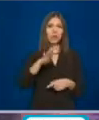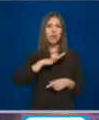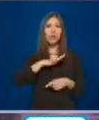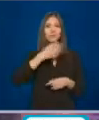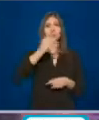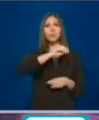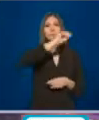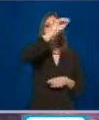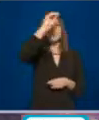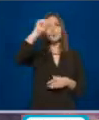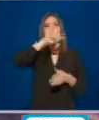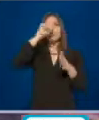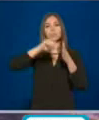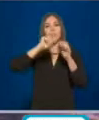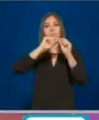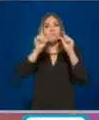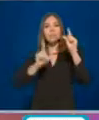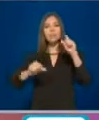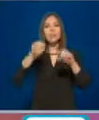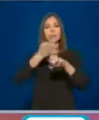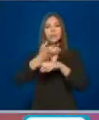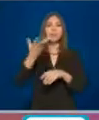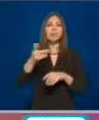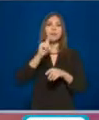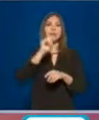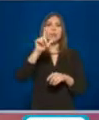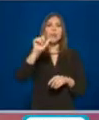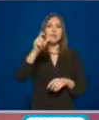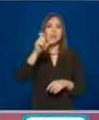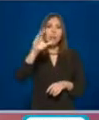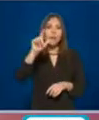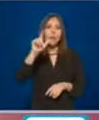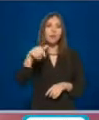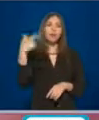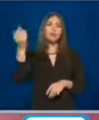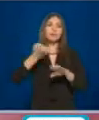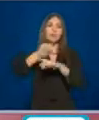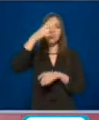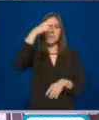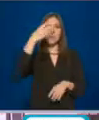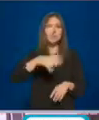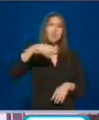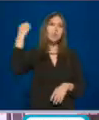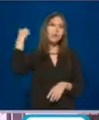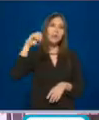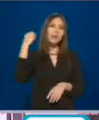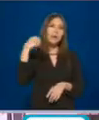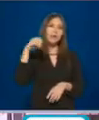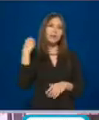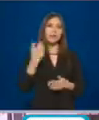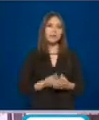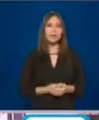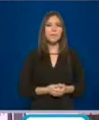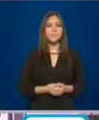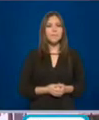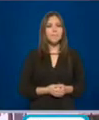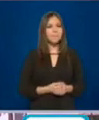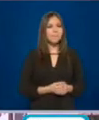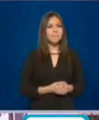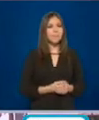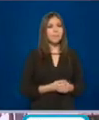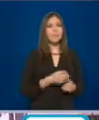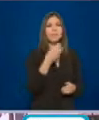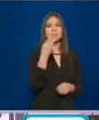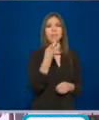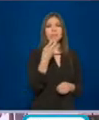de la República, en Tlaxcala, en el Estado de México, Oaxaca. Básicamente. ¿Es frecuente esto, doctor,